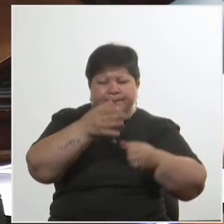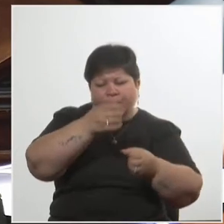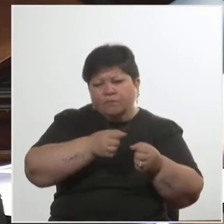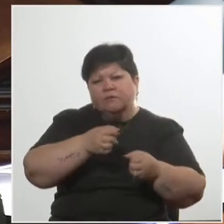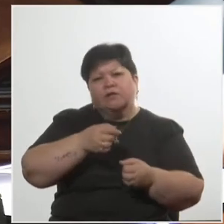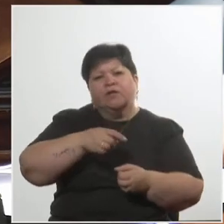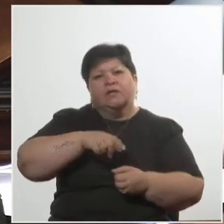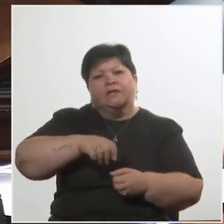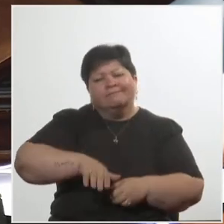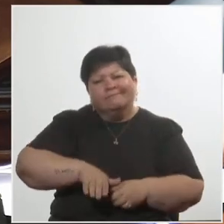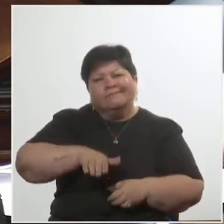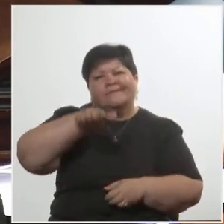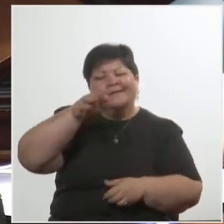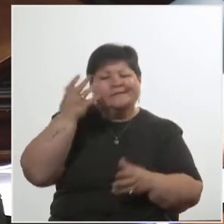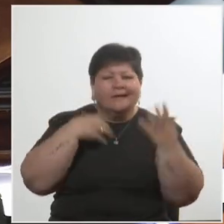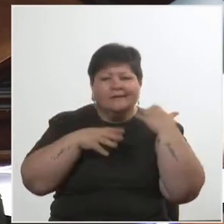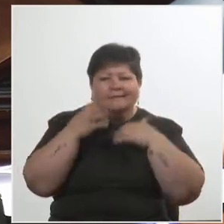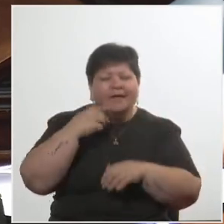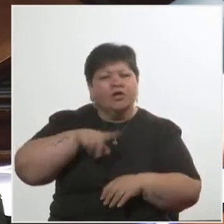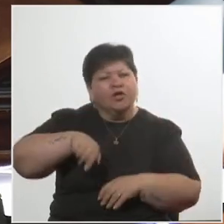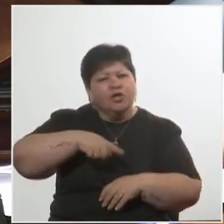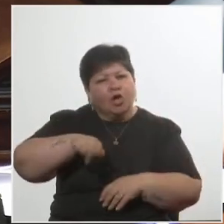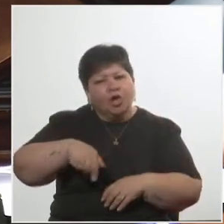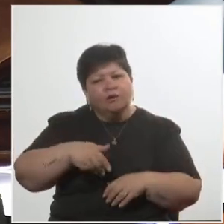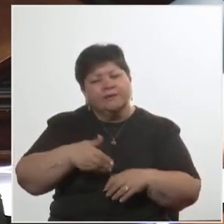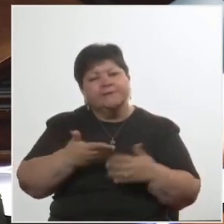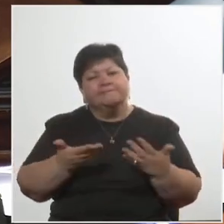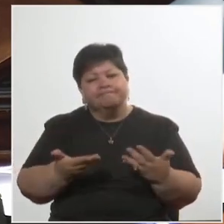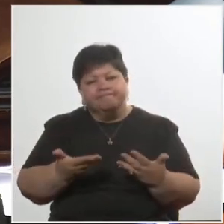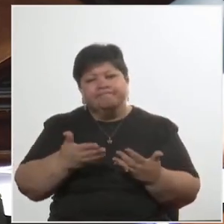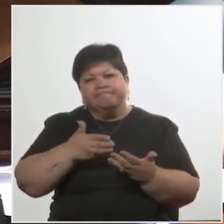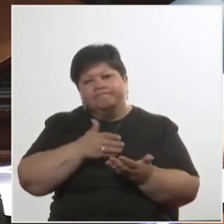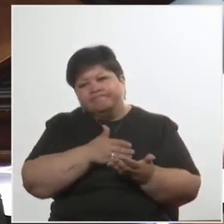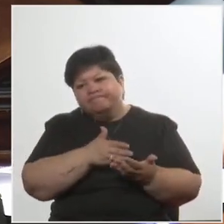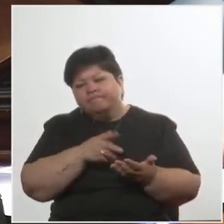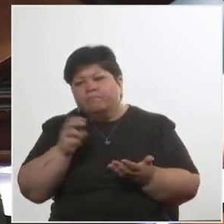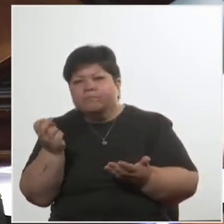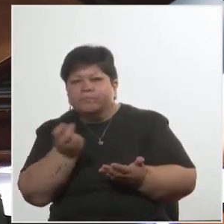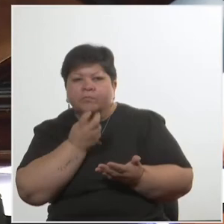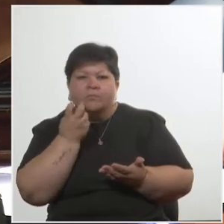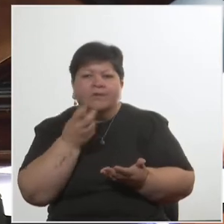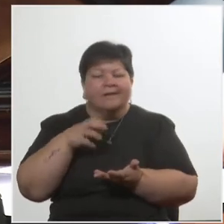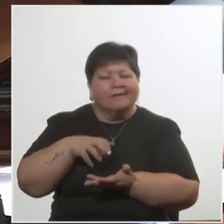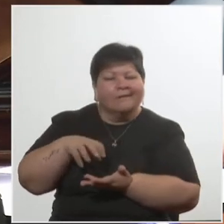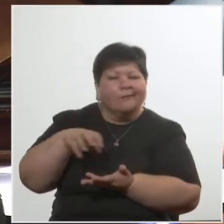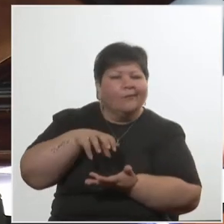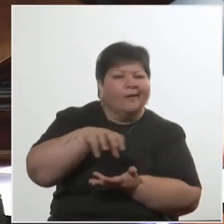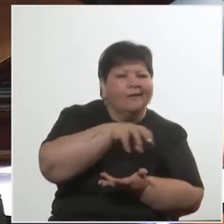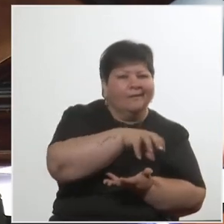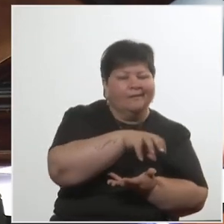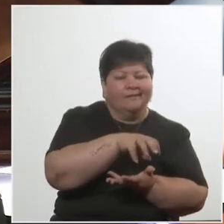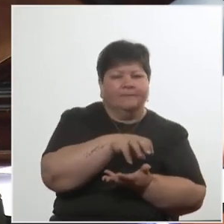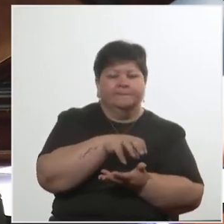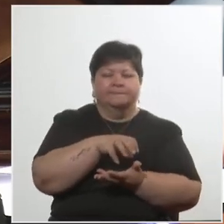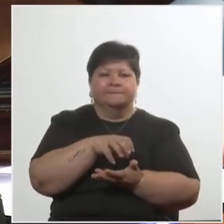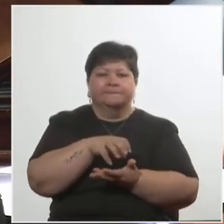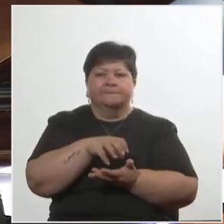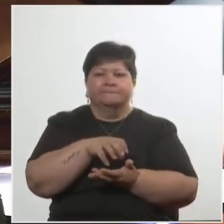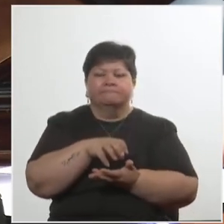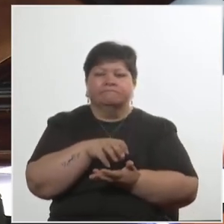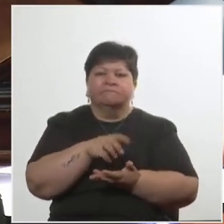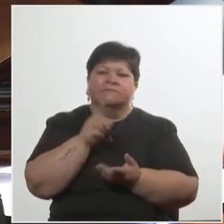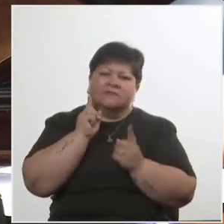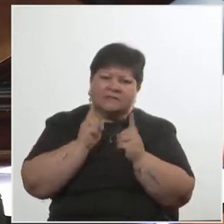bueno probablemente en zonas más cristalinas en donde la agricultura por la lógica de los hechos nos llega ir viéndose